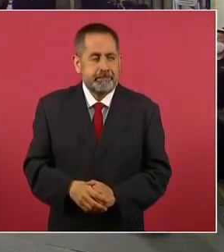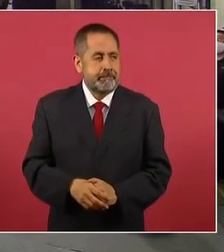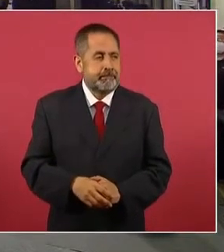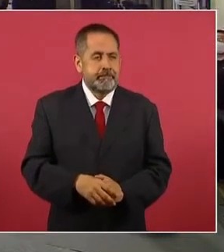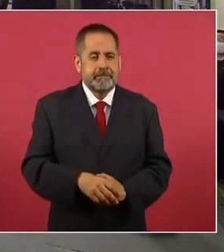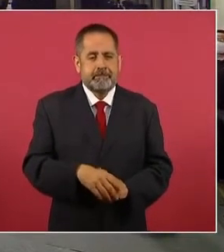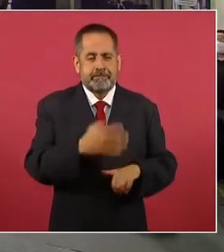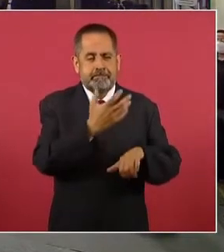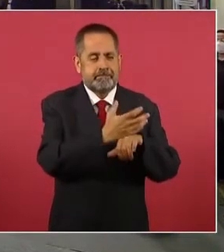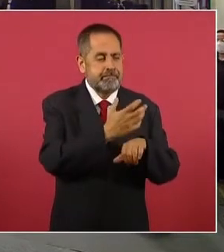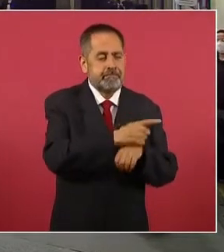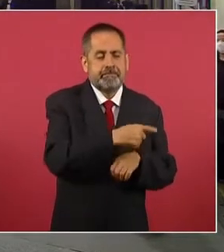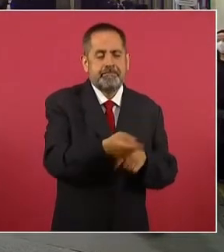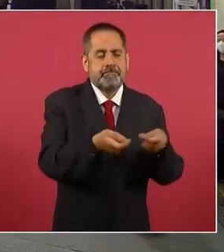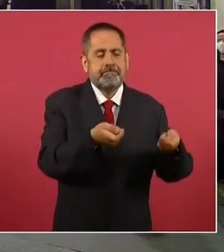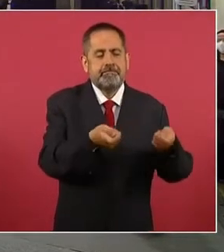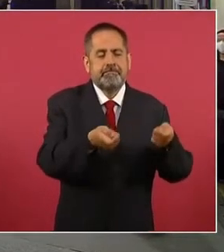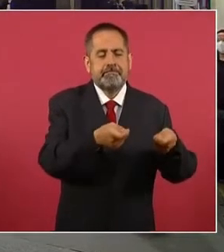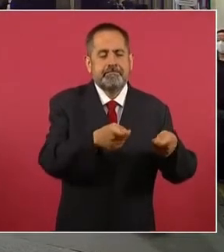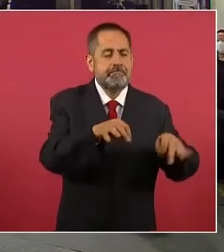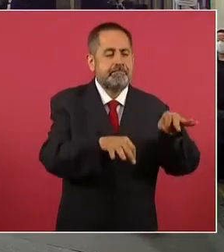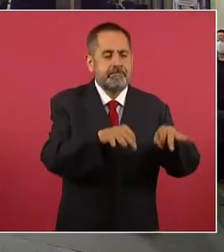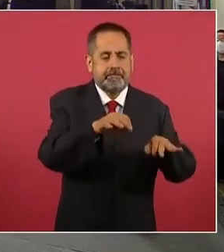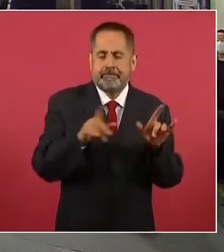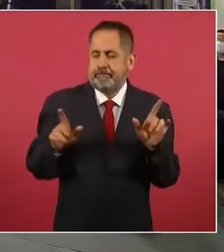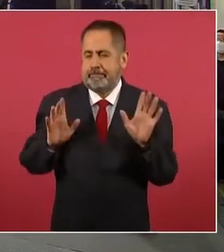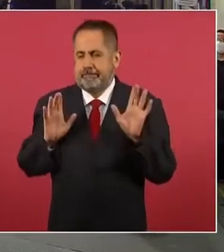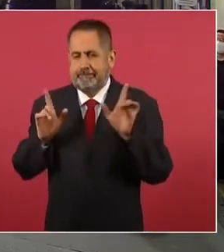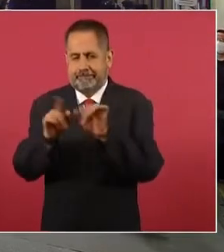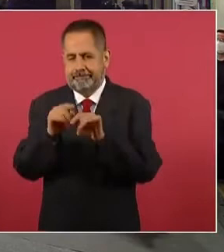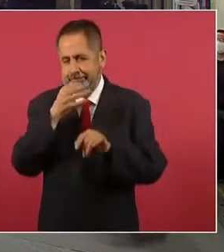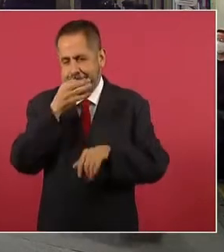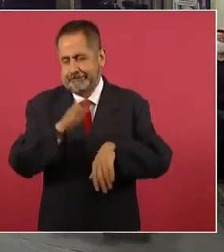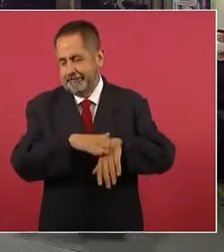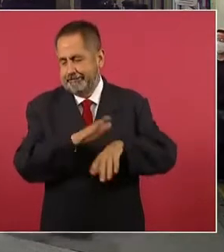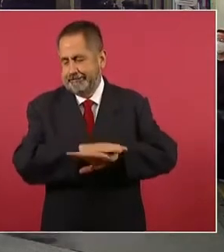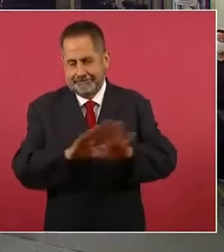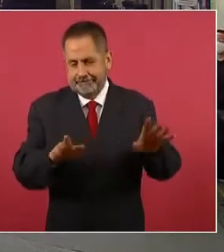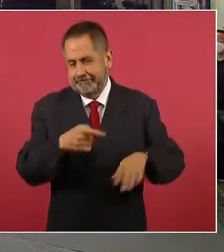Paleros. Bueno, hasta ahí la dejamos.